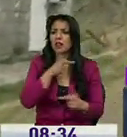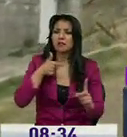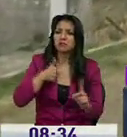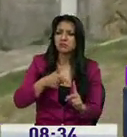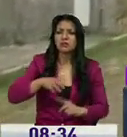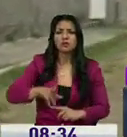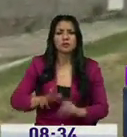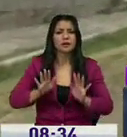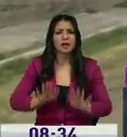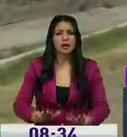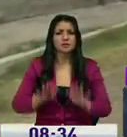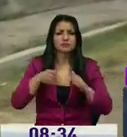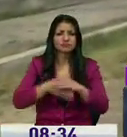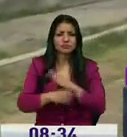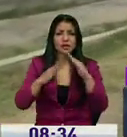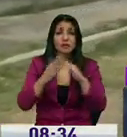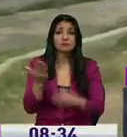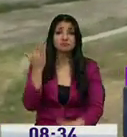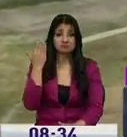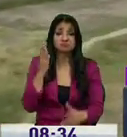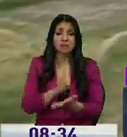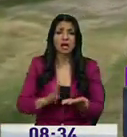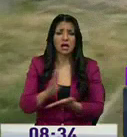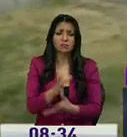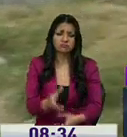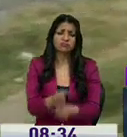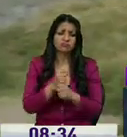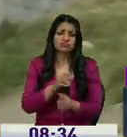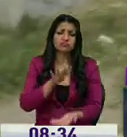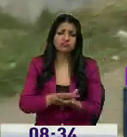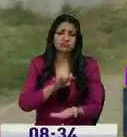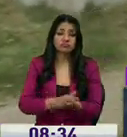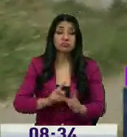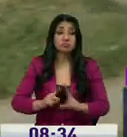inclusive. Anteriormente el barrio era más seguro, pero